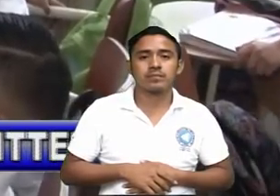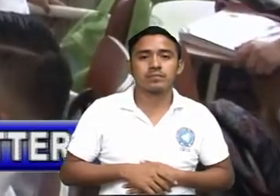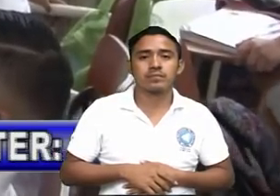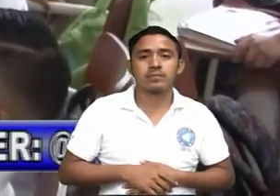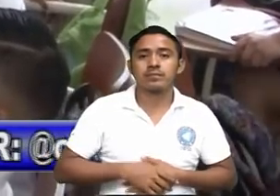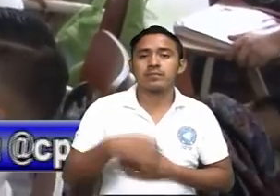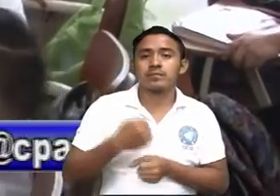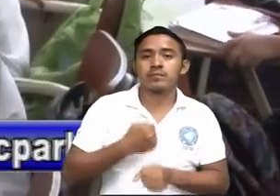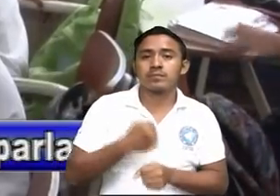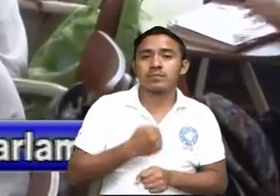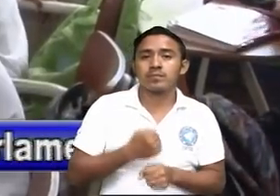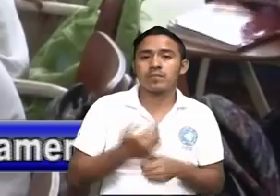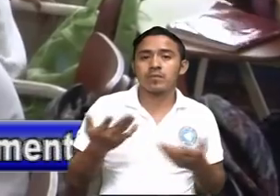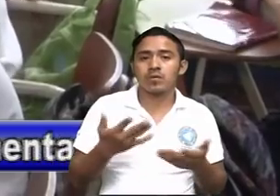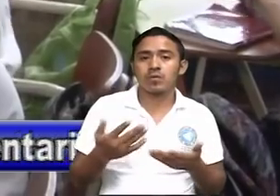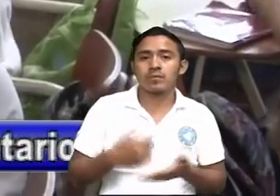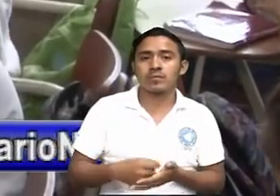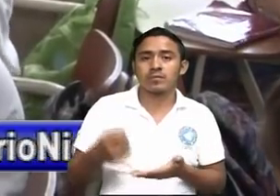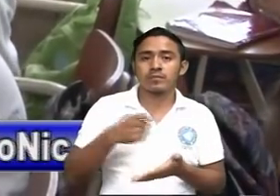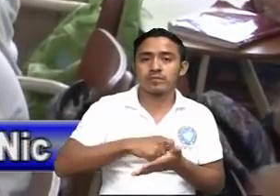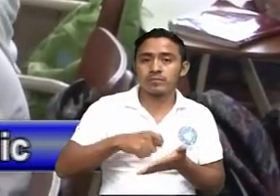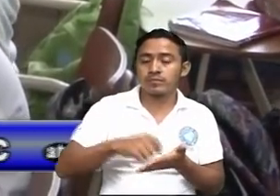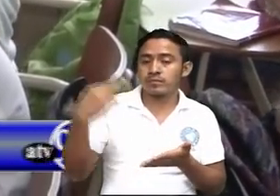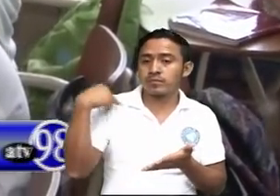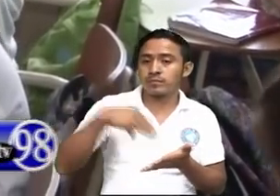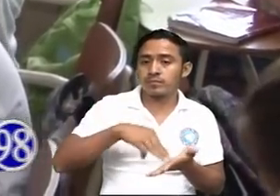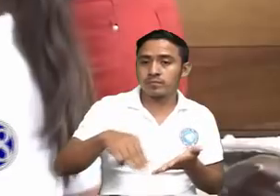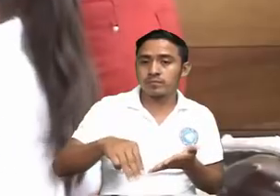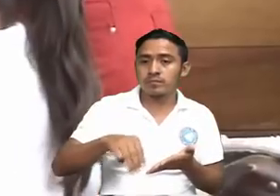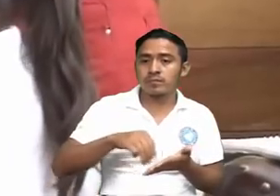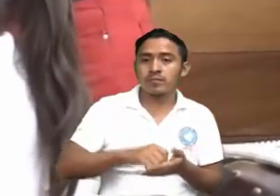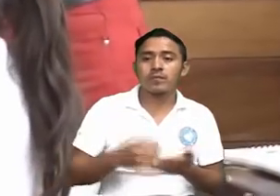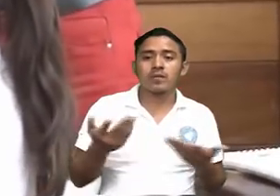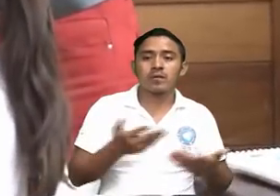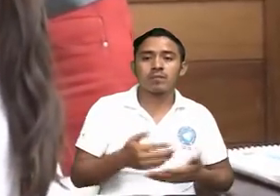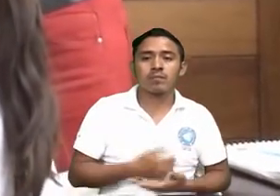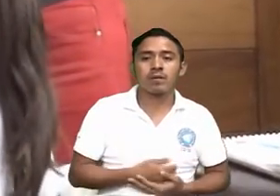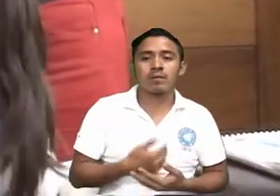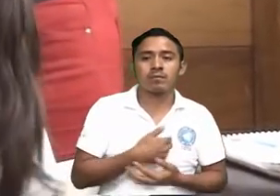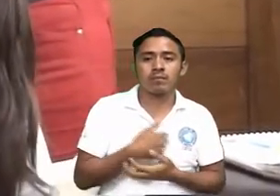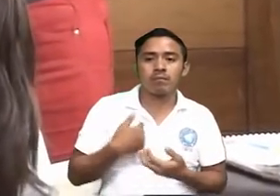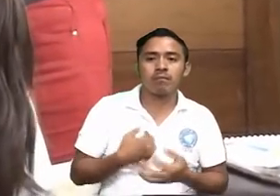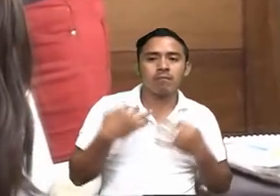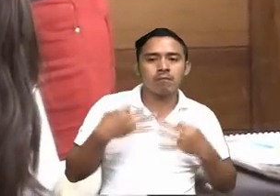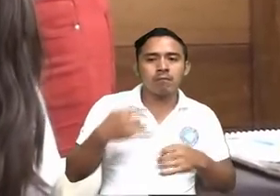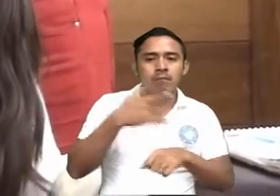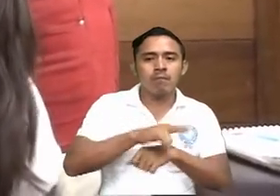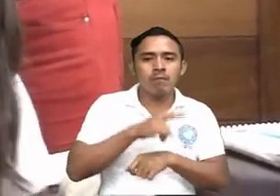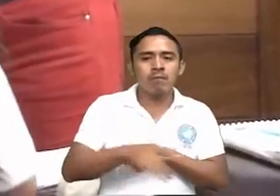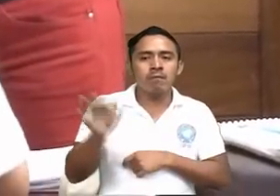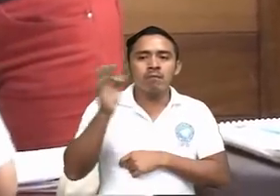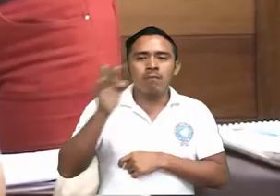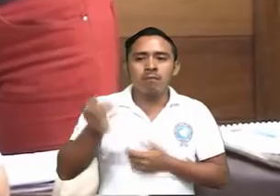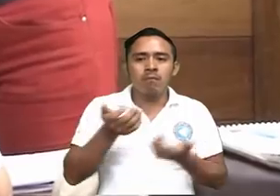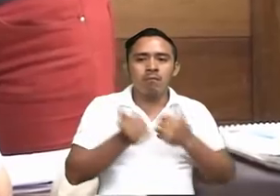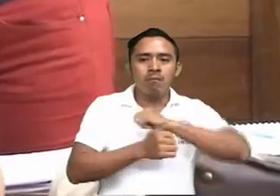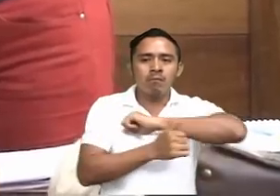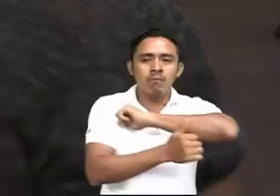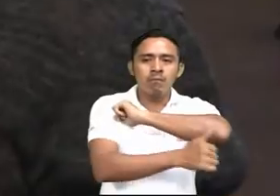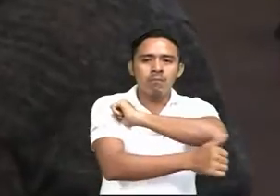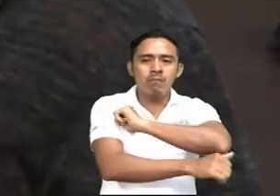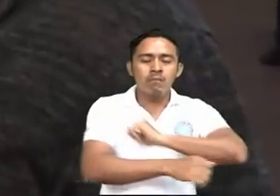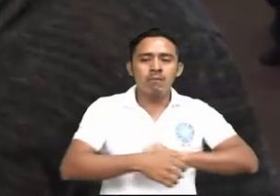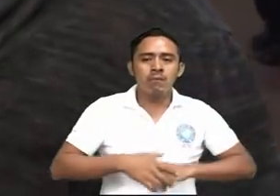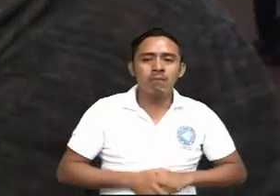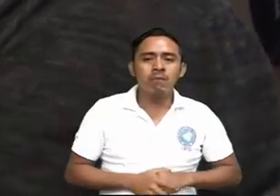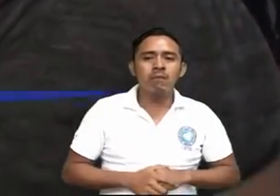La labor de un maestro va más allá de entregar conocimientos, es también encontrar la manera adecuada de llegar a los alumnos.